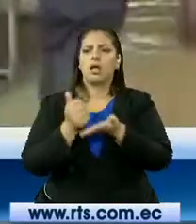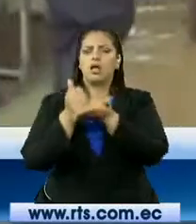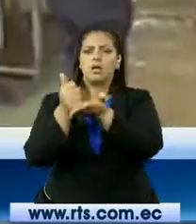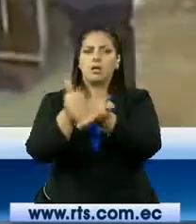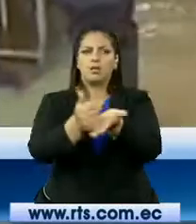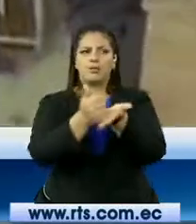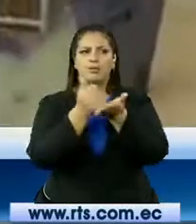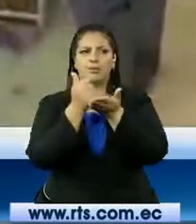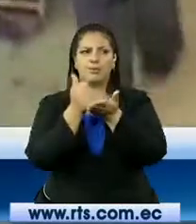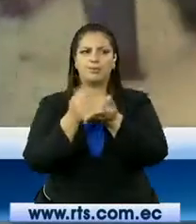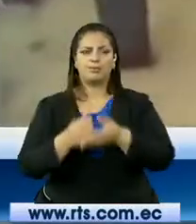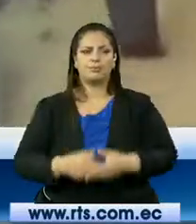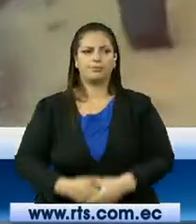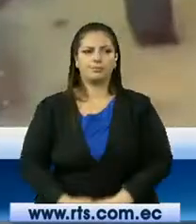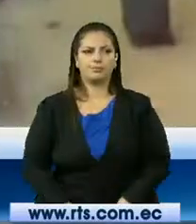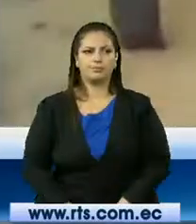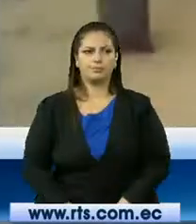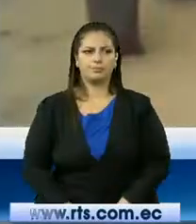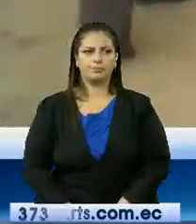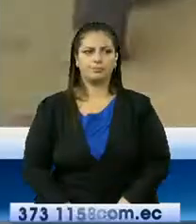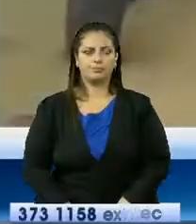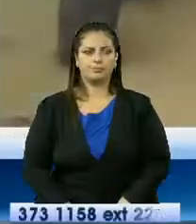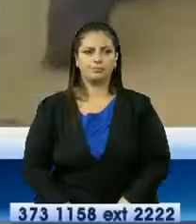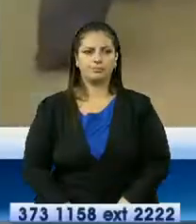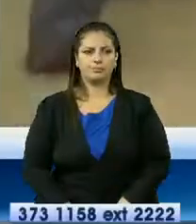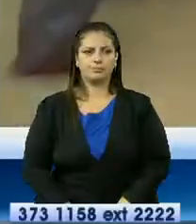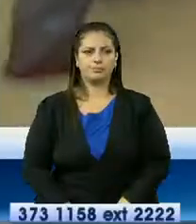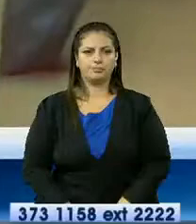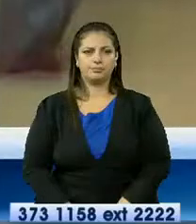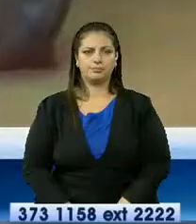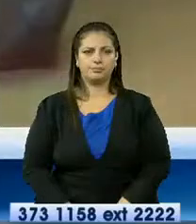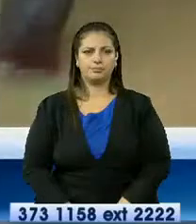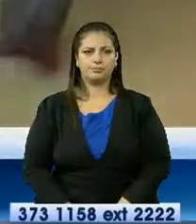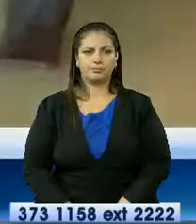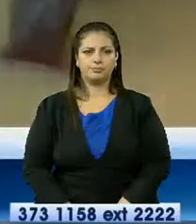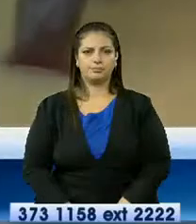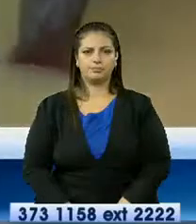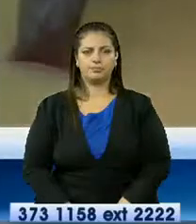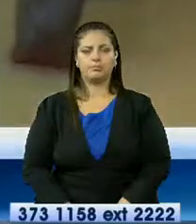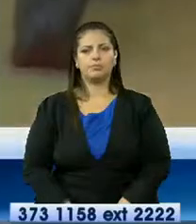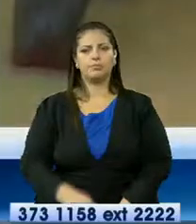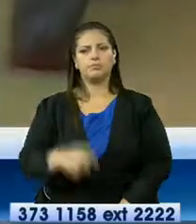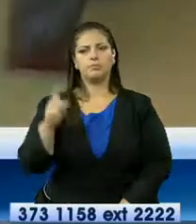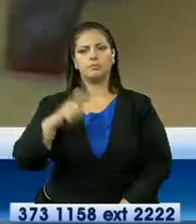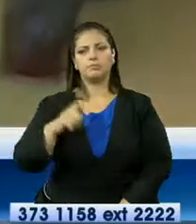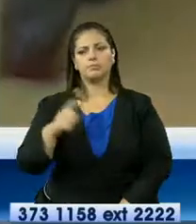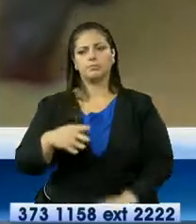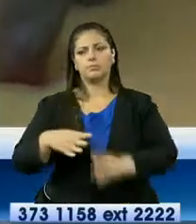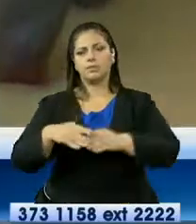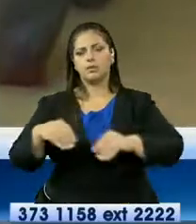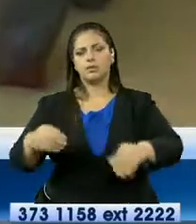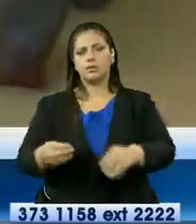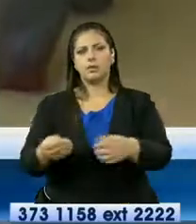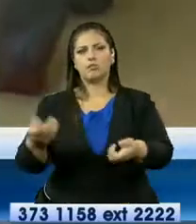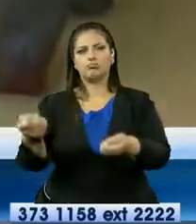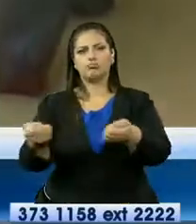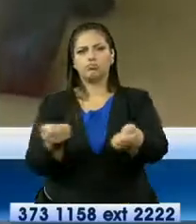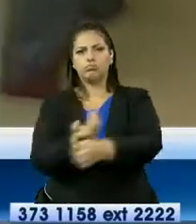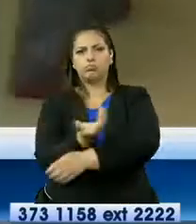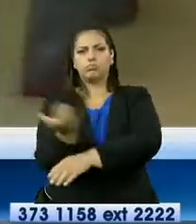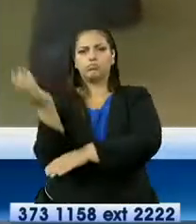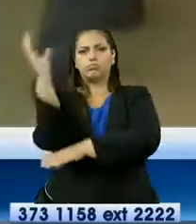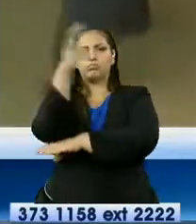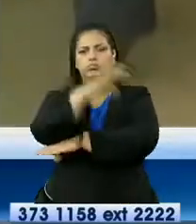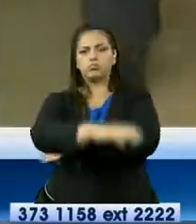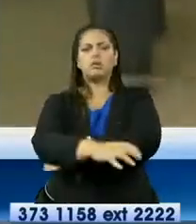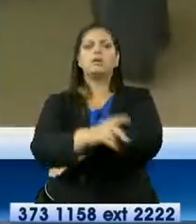les resulta un poco caro poder comprar las volquetadas de tierra suficiente para rellenar sus terrenos. Y miren acá, por ejemplo,